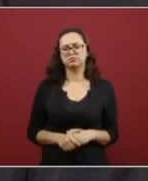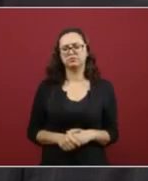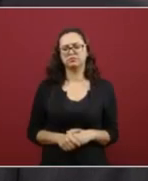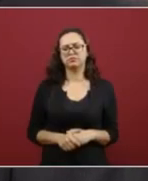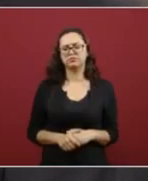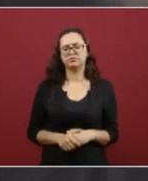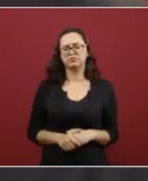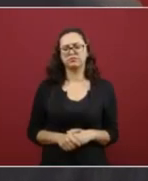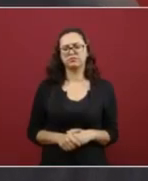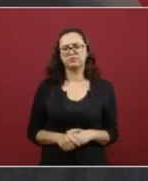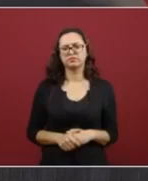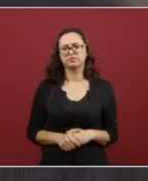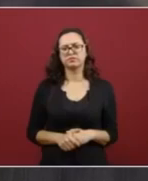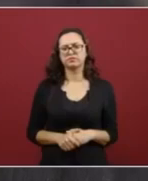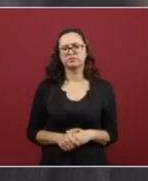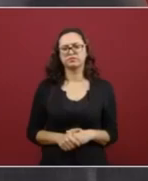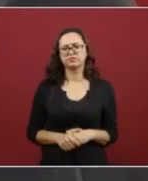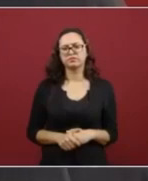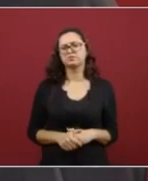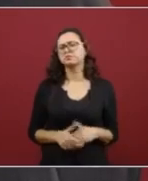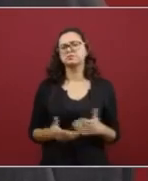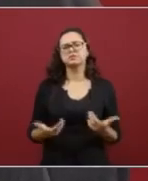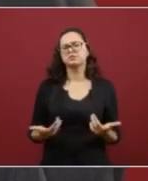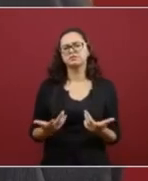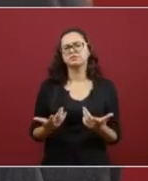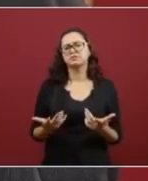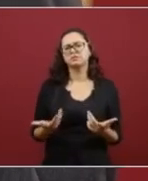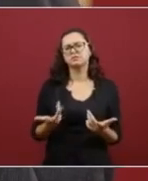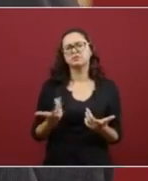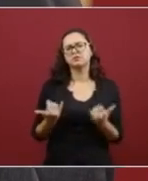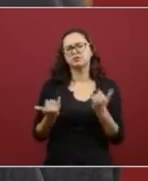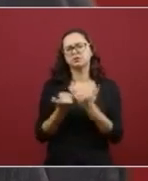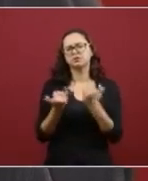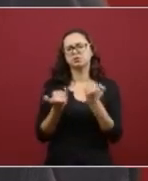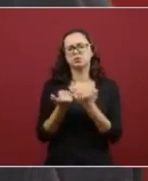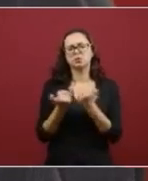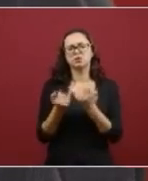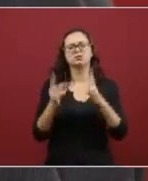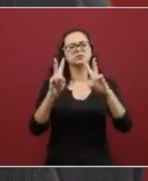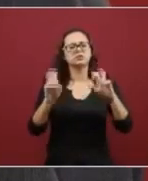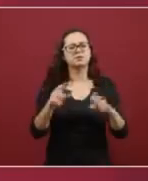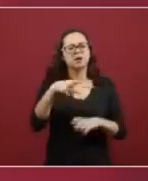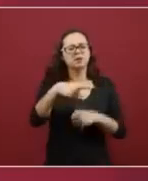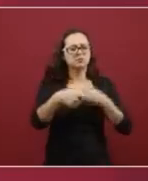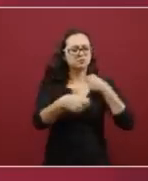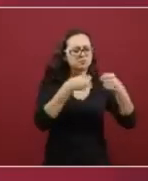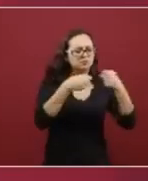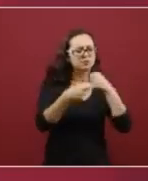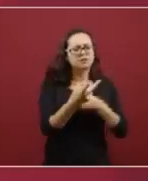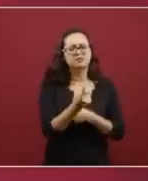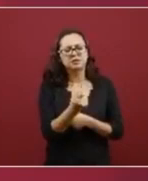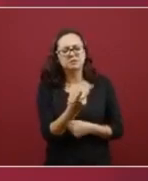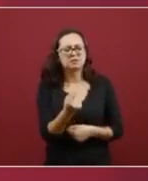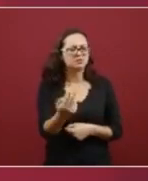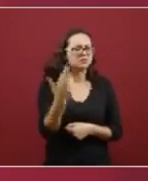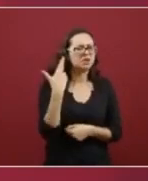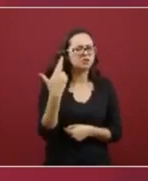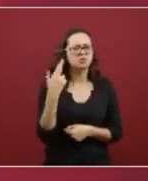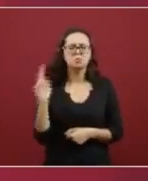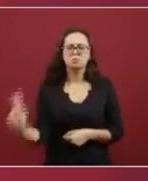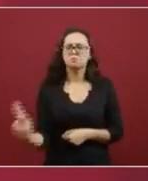sigue siendo válido en el manejo de la prensa, de los medios.